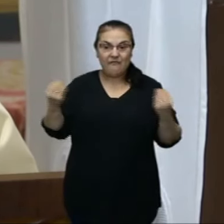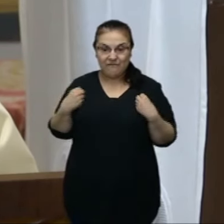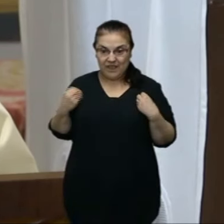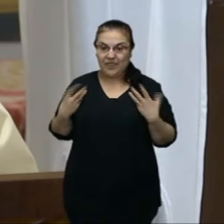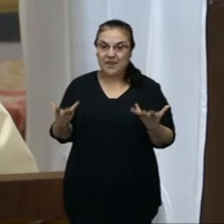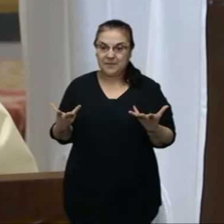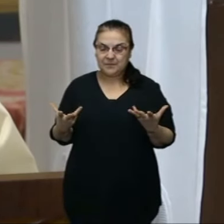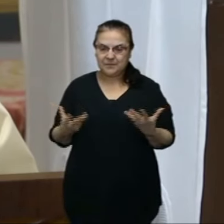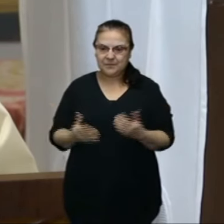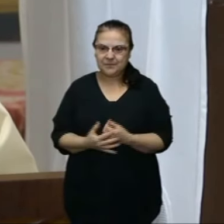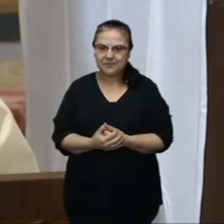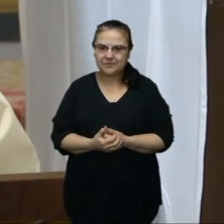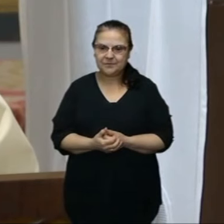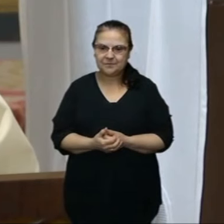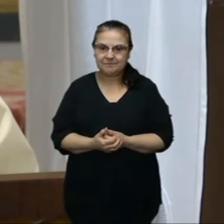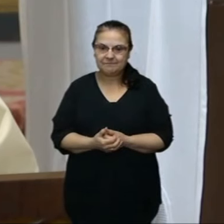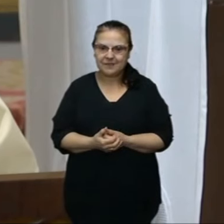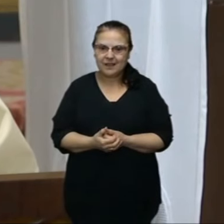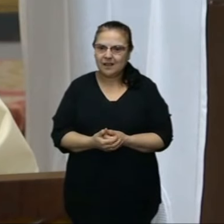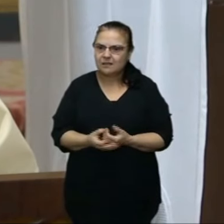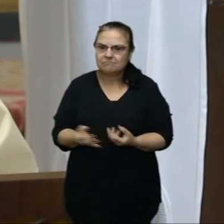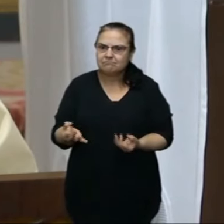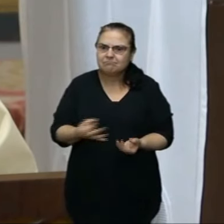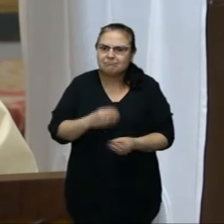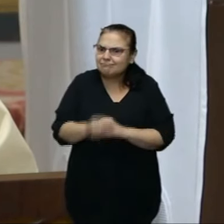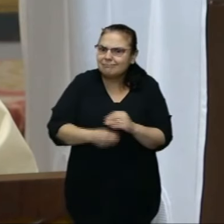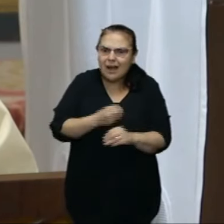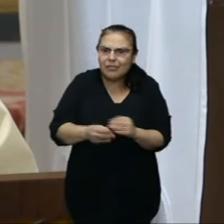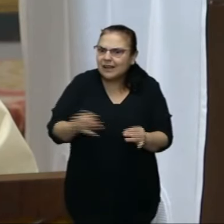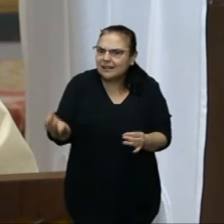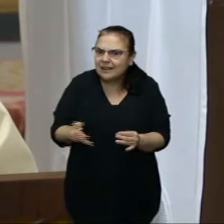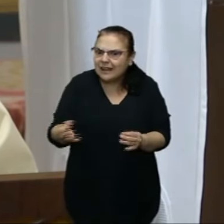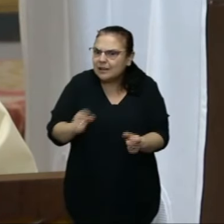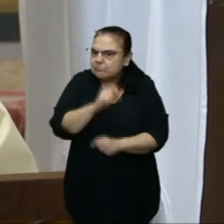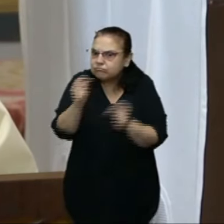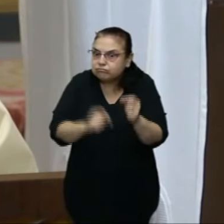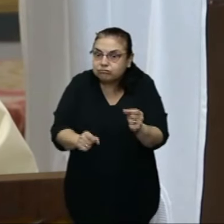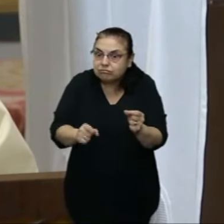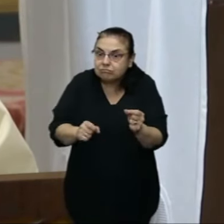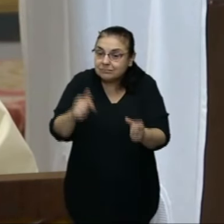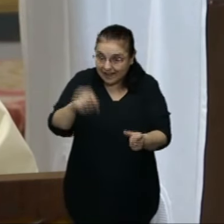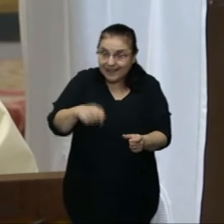moral. ¿Qué es lo que tenemos que hacer en este mundo?